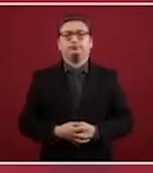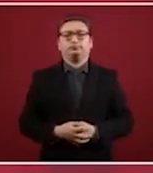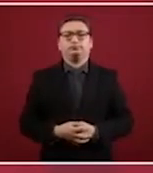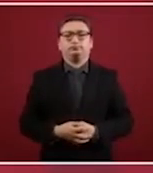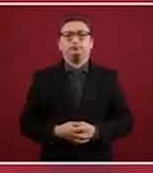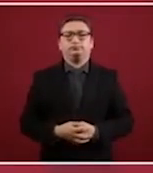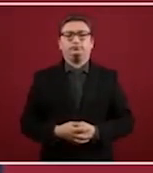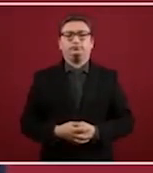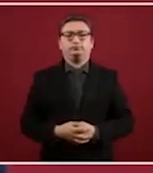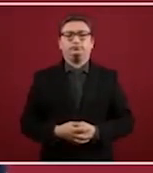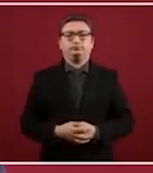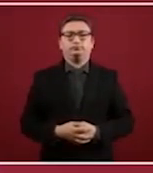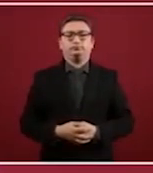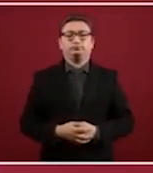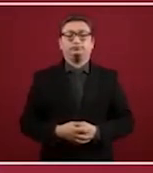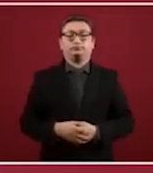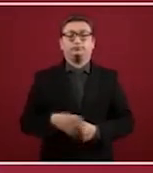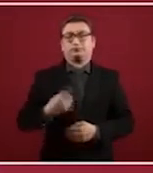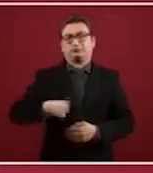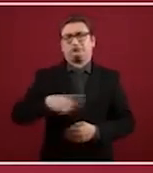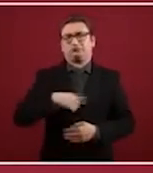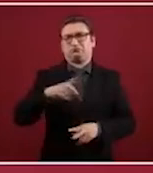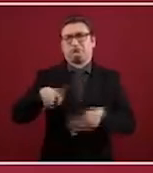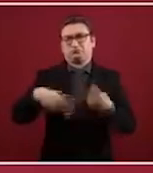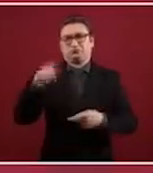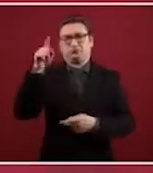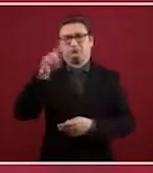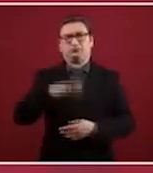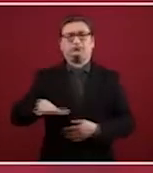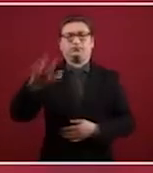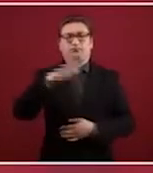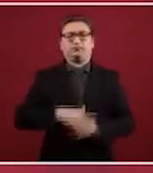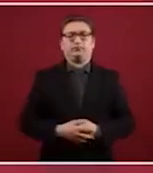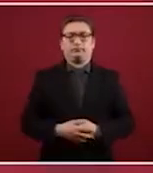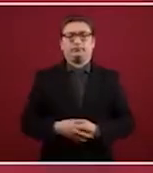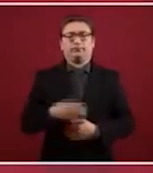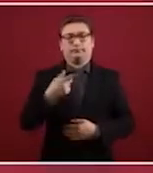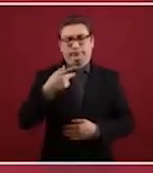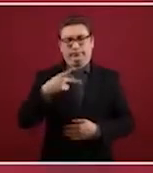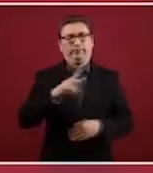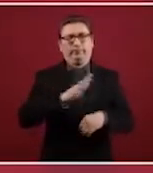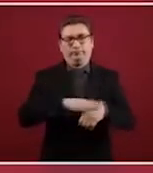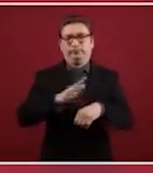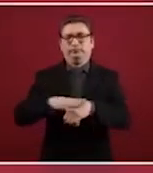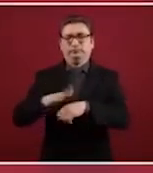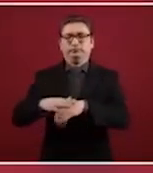y allá vamos a estar, pero sí invitar a la